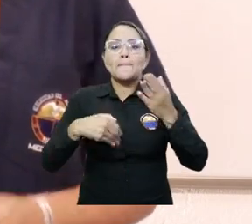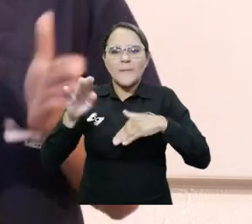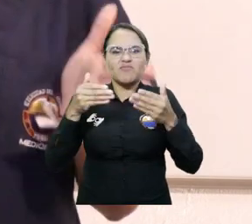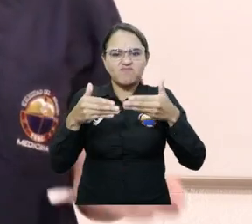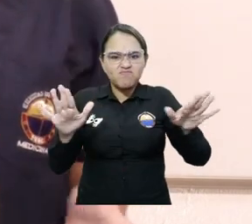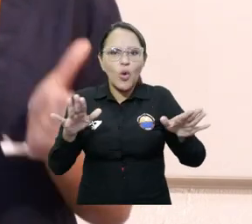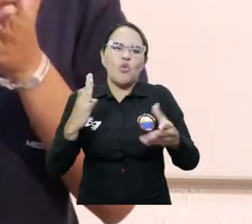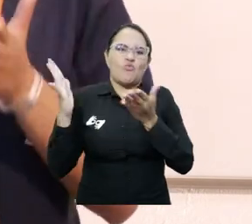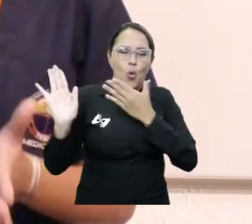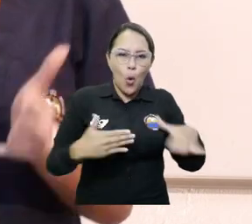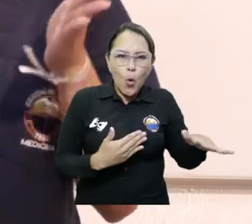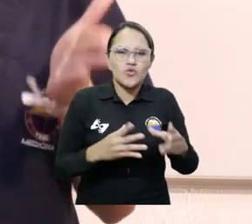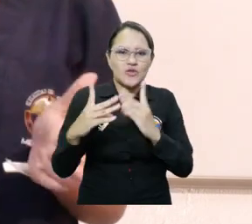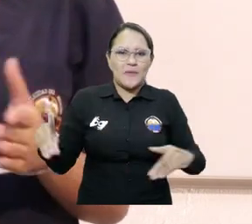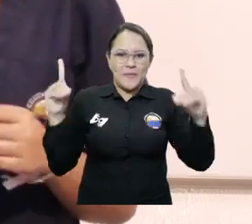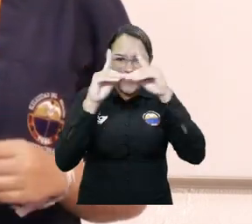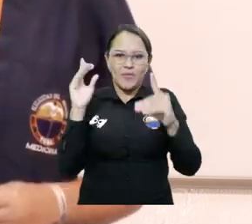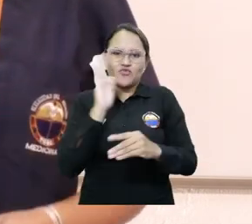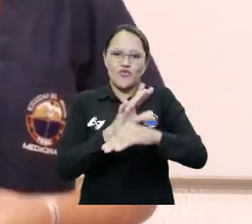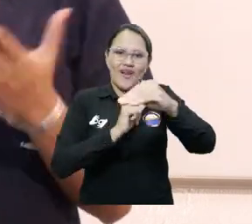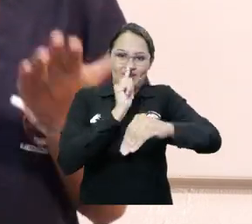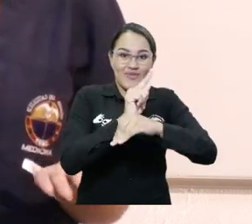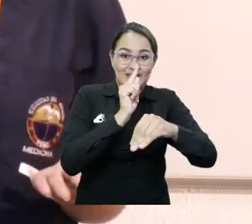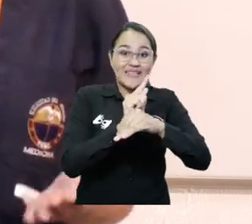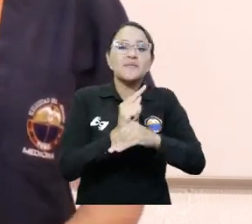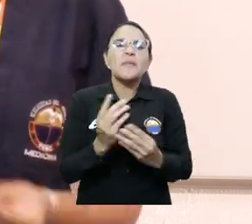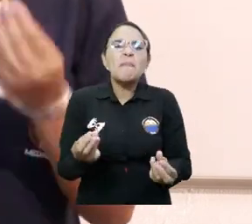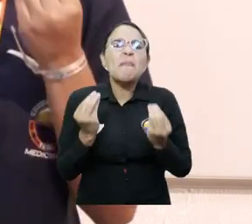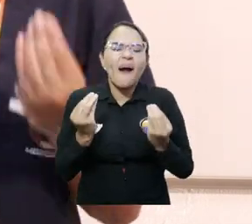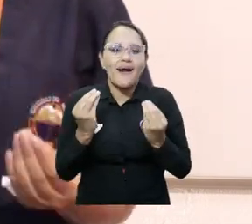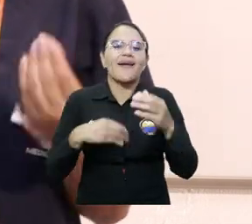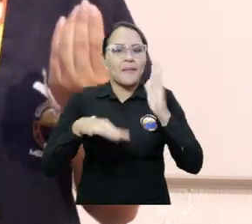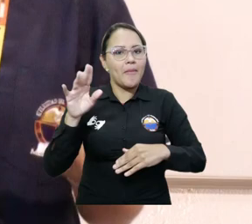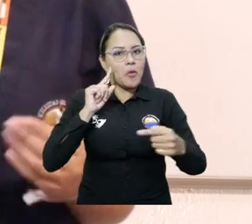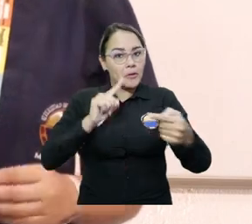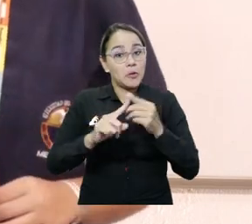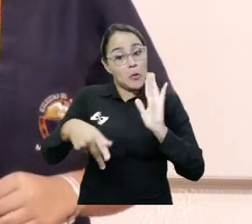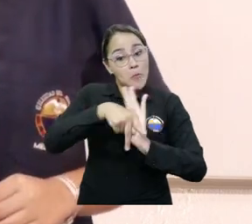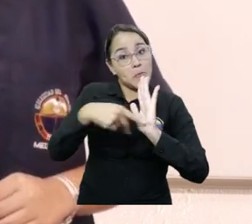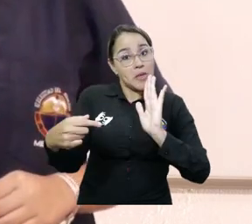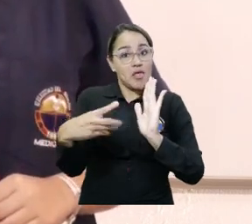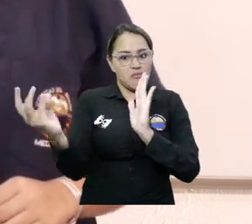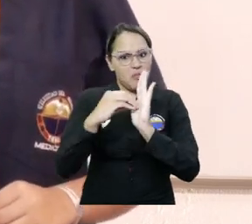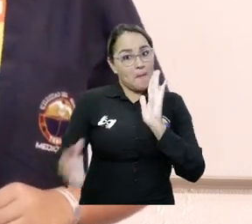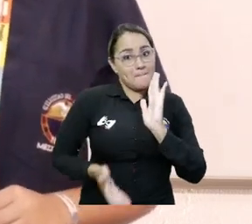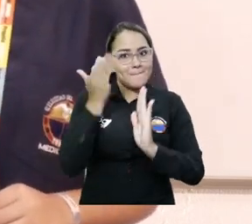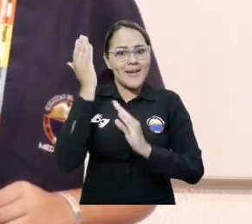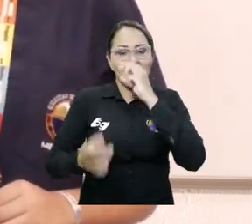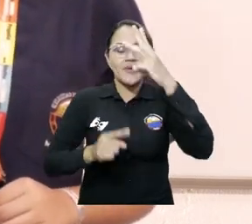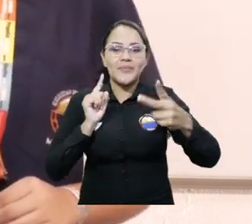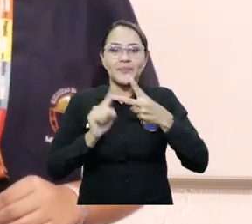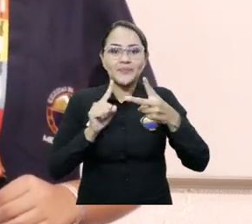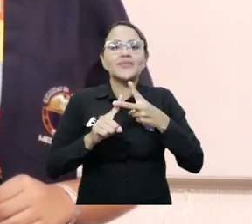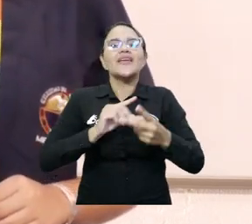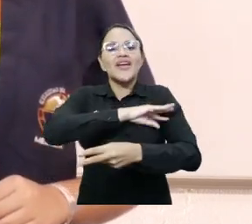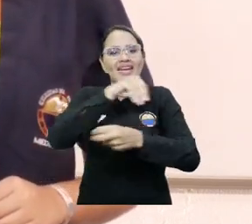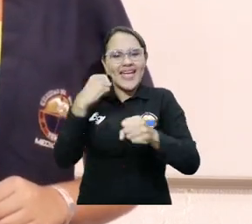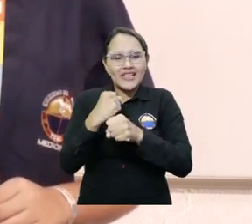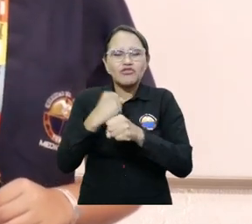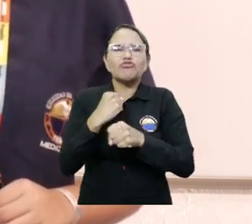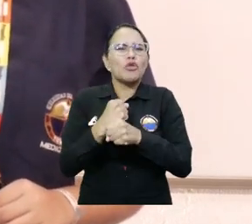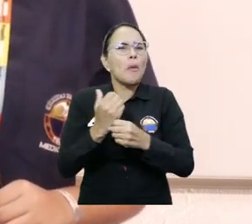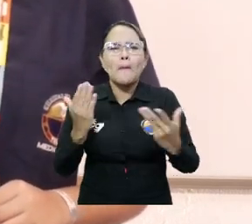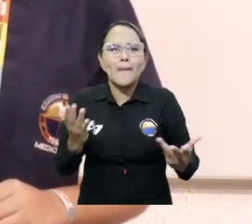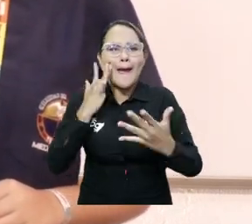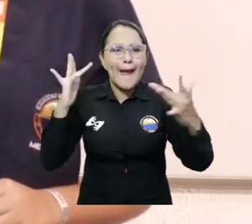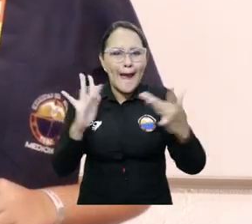la ampliación de cursos y diplomados dentro de la facultad, que permitirá promover e incentivar nuestra hoja de vida. Segundo, queremos gestionar la